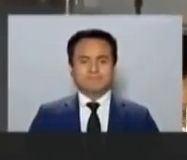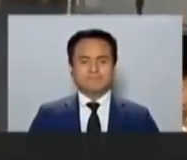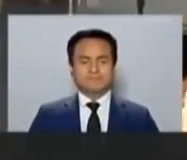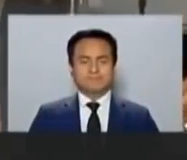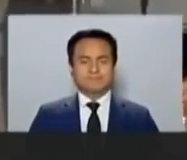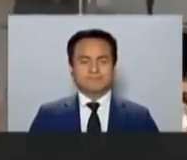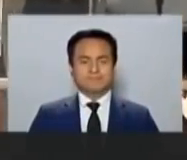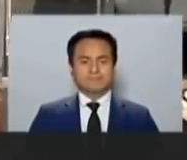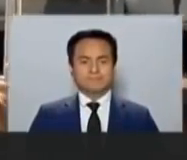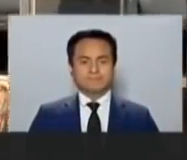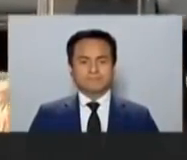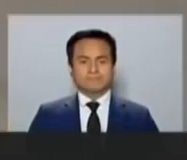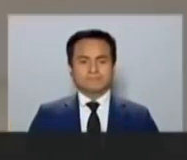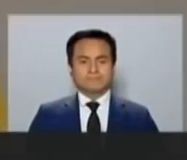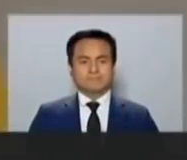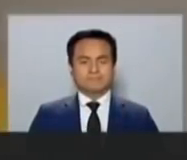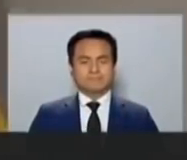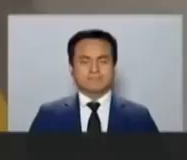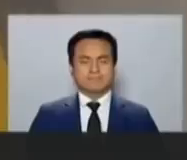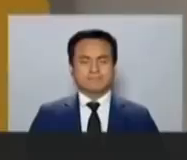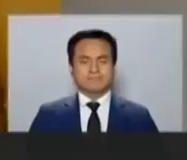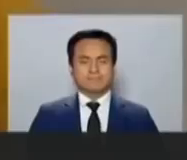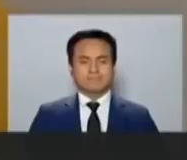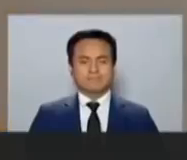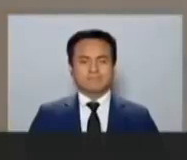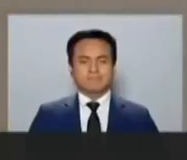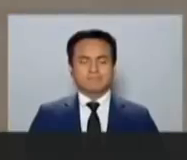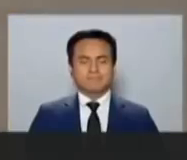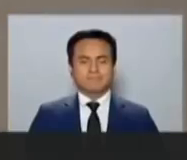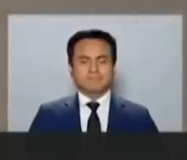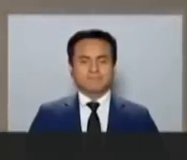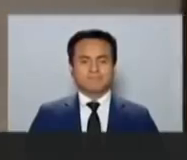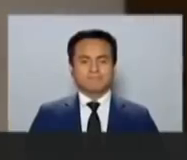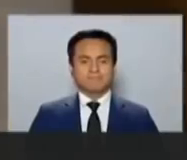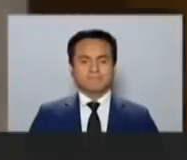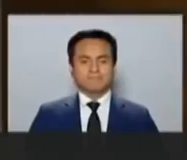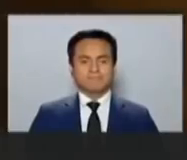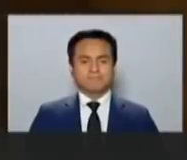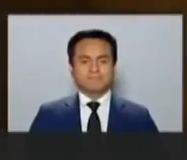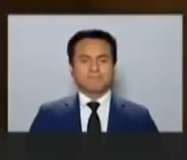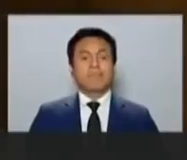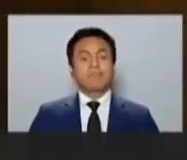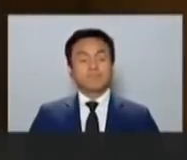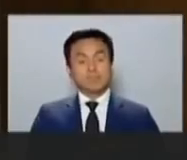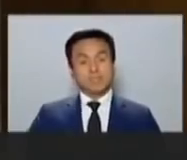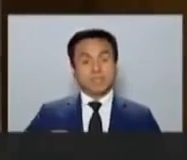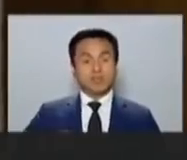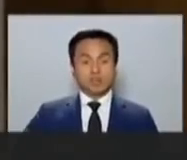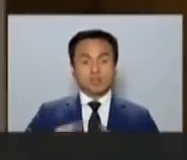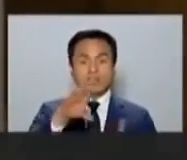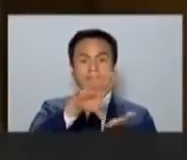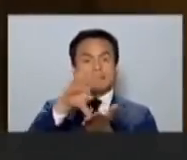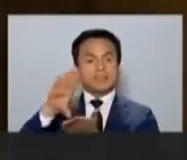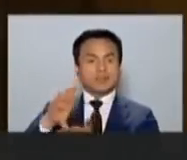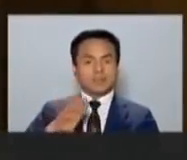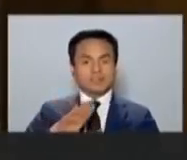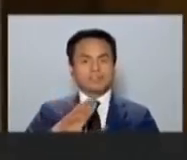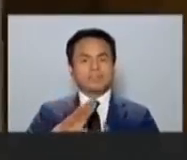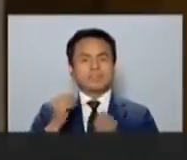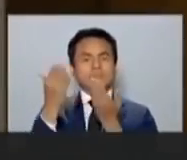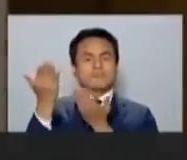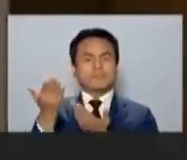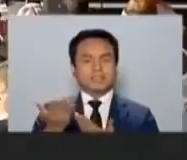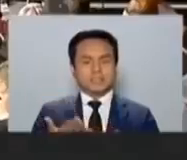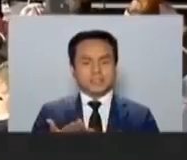Colegio Médico. Porque demuestran una ignorancia en los números, primero de la reducción de la violencia, y segundo, de lo que pasa en la región de